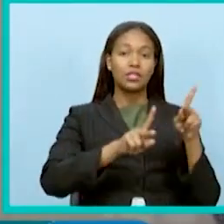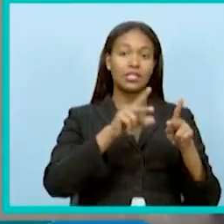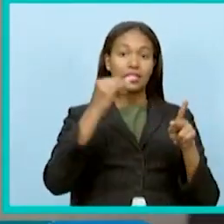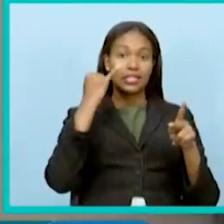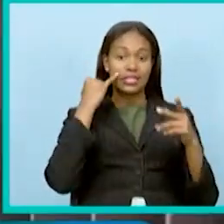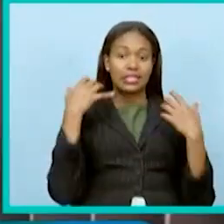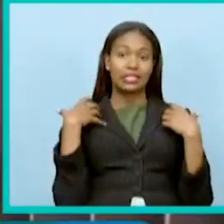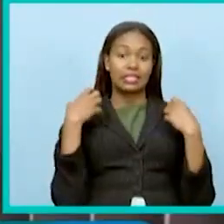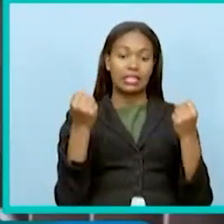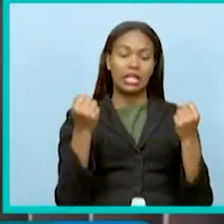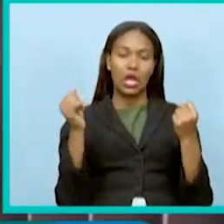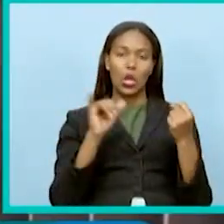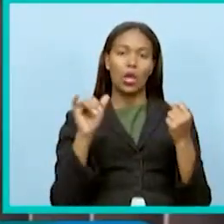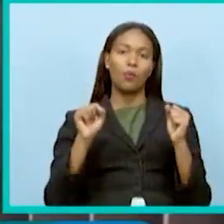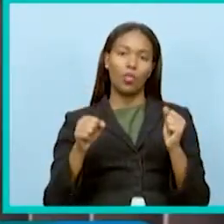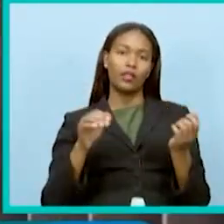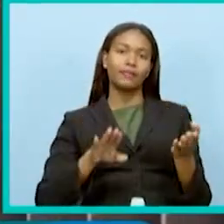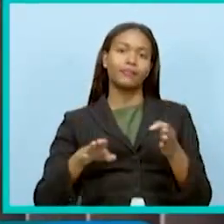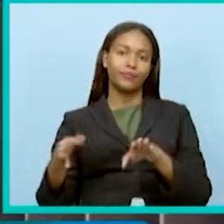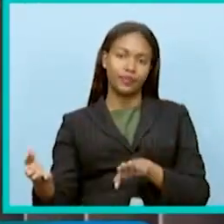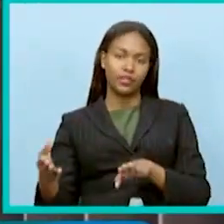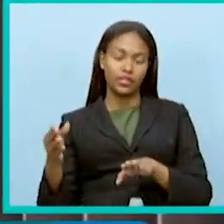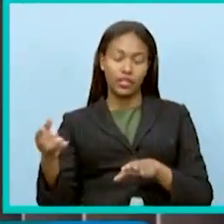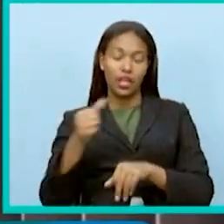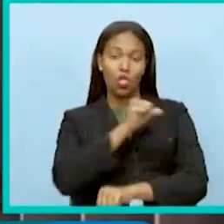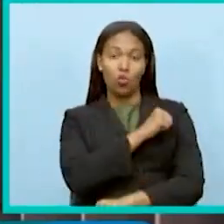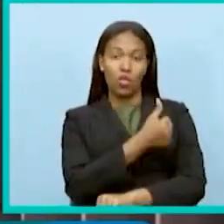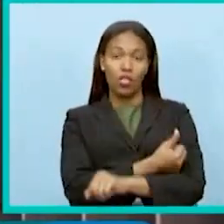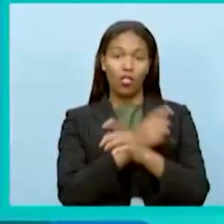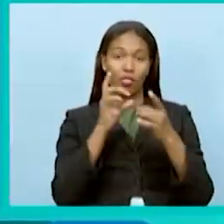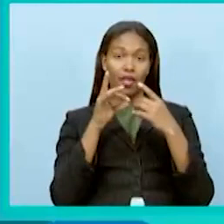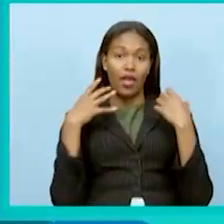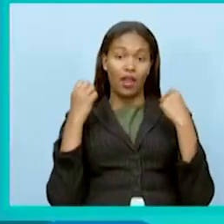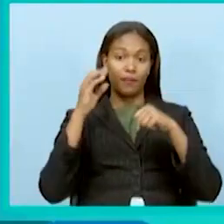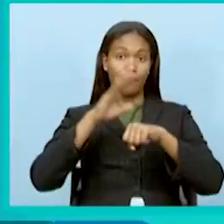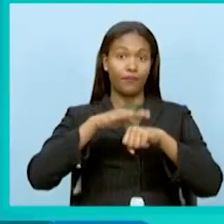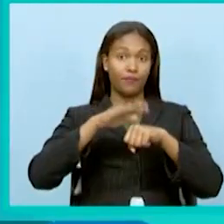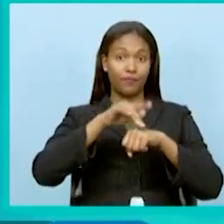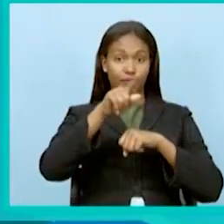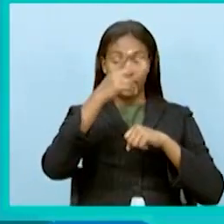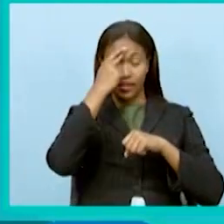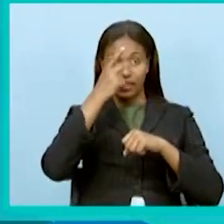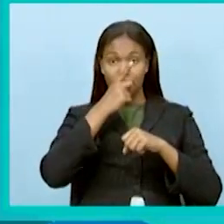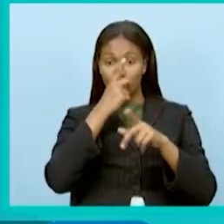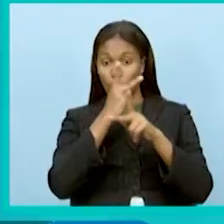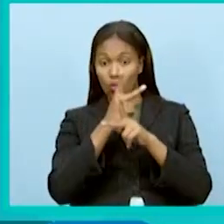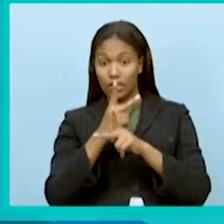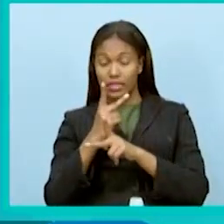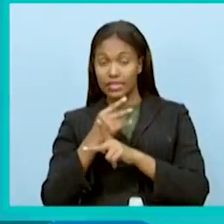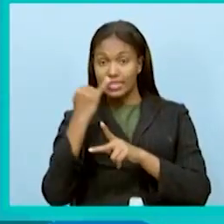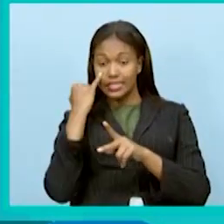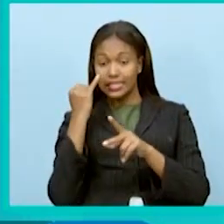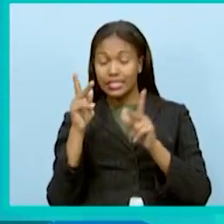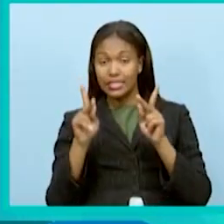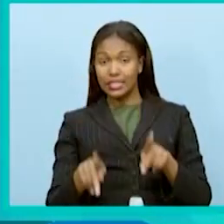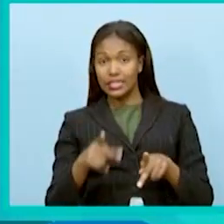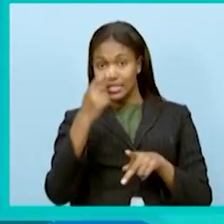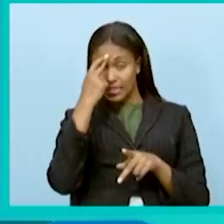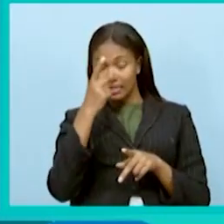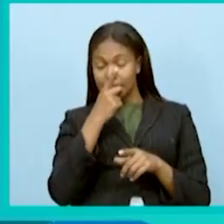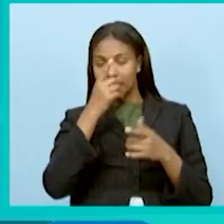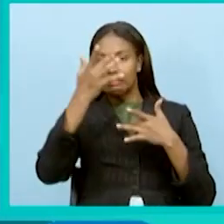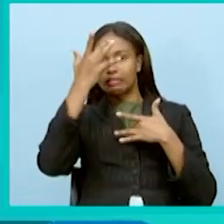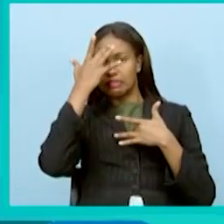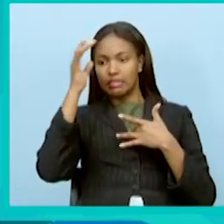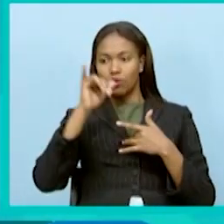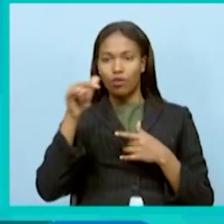previamente sanas, por lo que las autoridades sanitarias llaman a la población dominicana a estar atenta en caso de que el país reporte contagios de